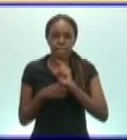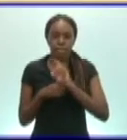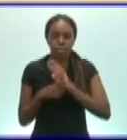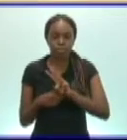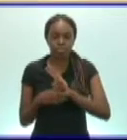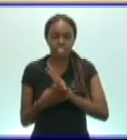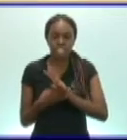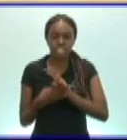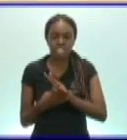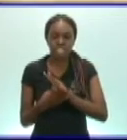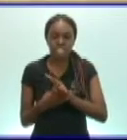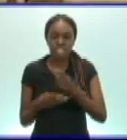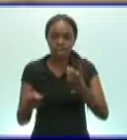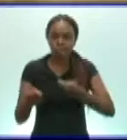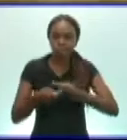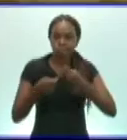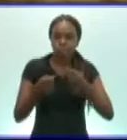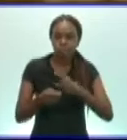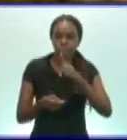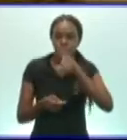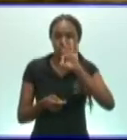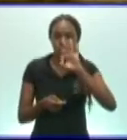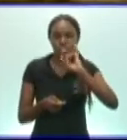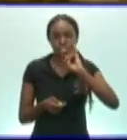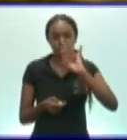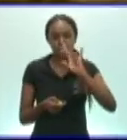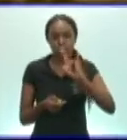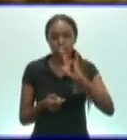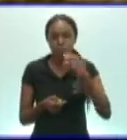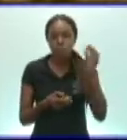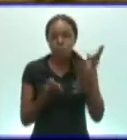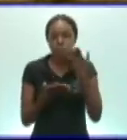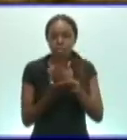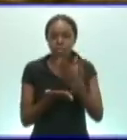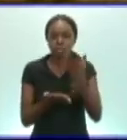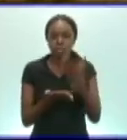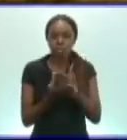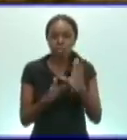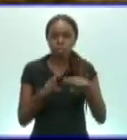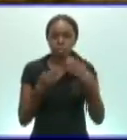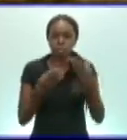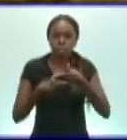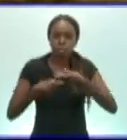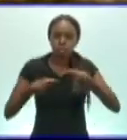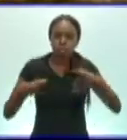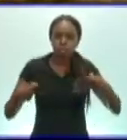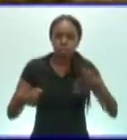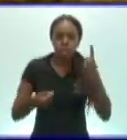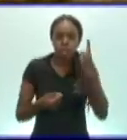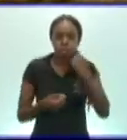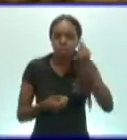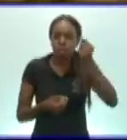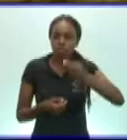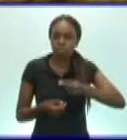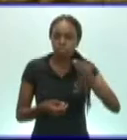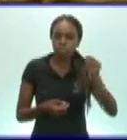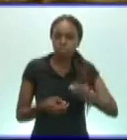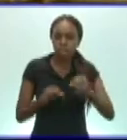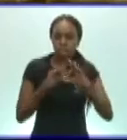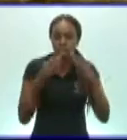de 1869 con el fin de estudiar sus suelos y ver personalmente la eficiencia de su